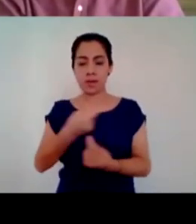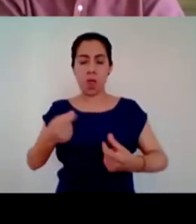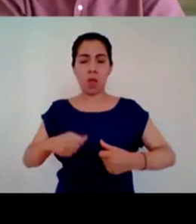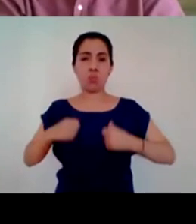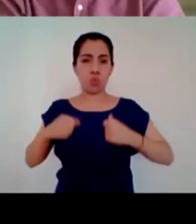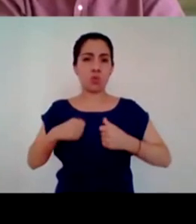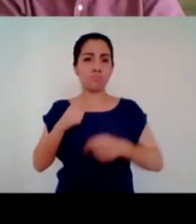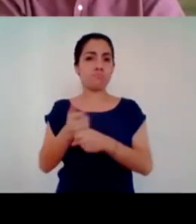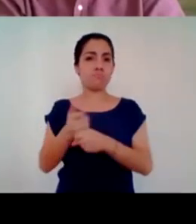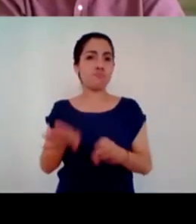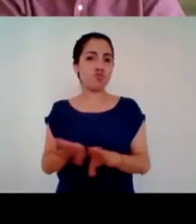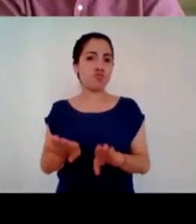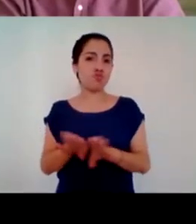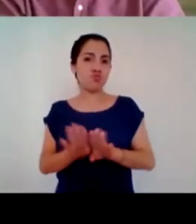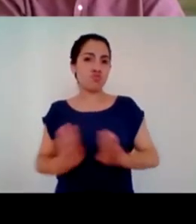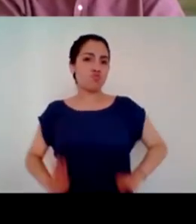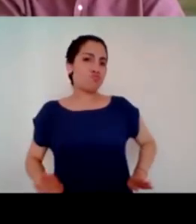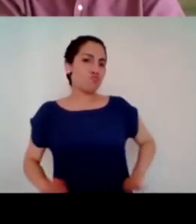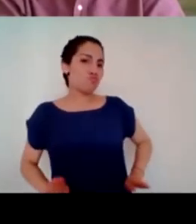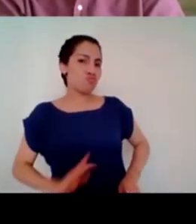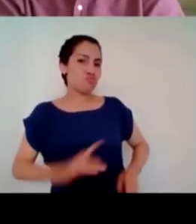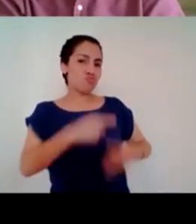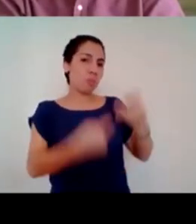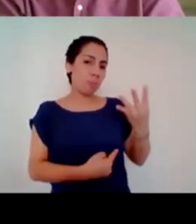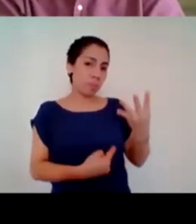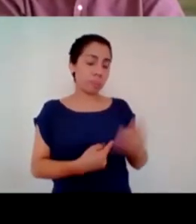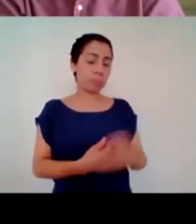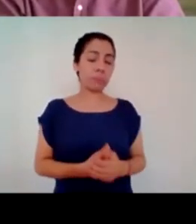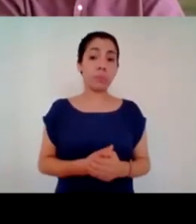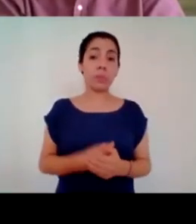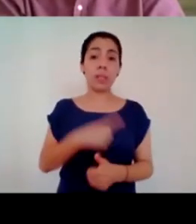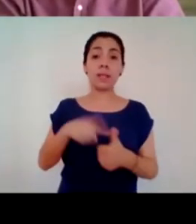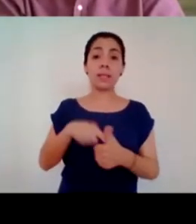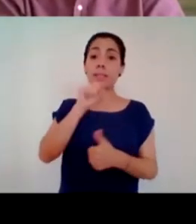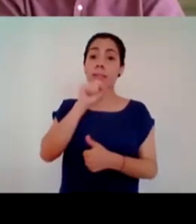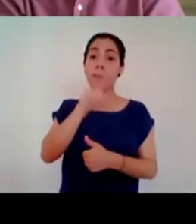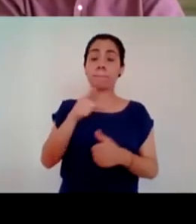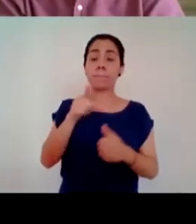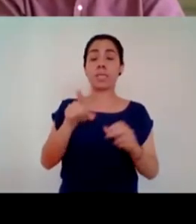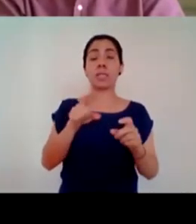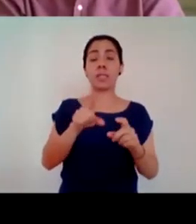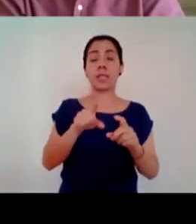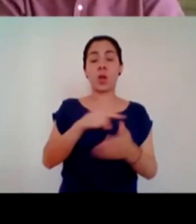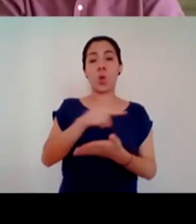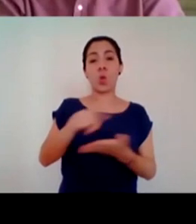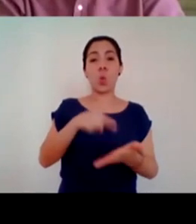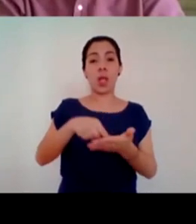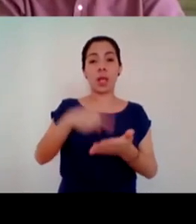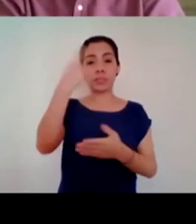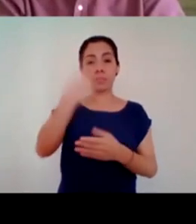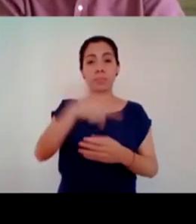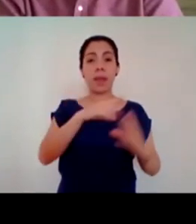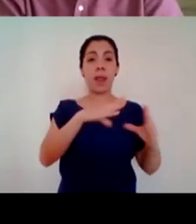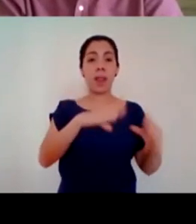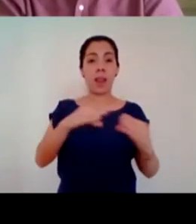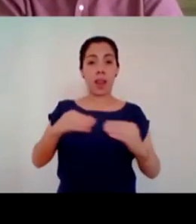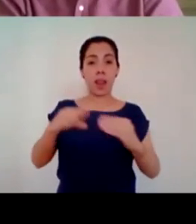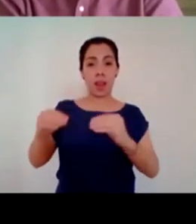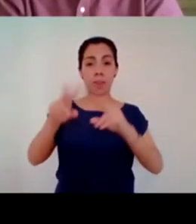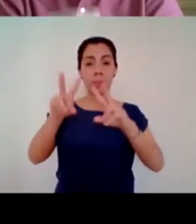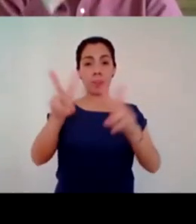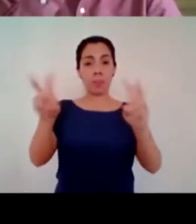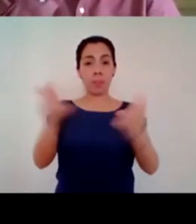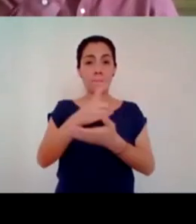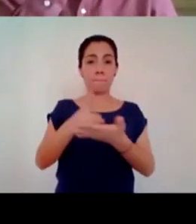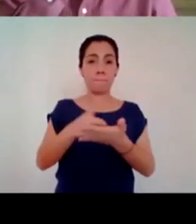y preguntan también por espacios de capacitación, que supongo que son los CAPAS, pero como debe